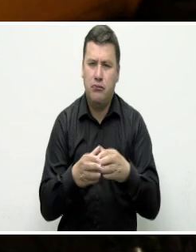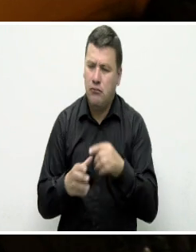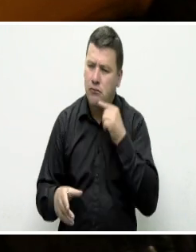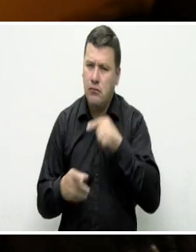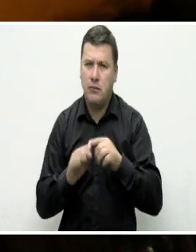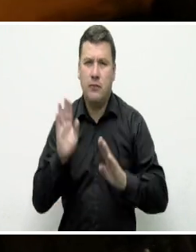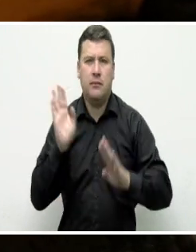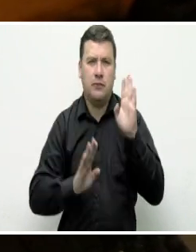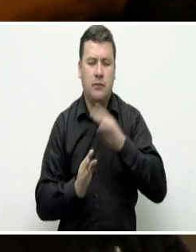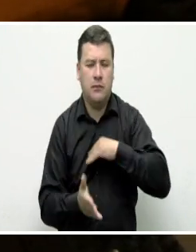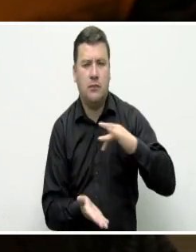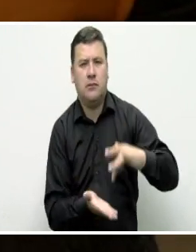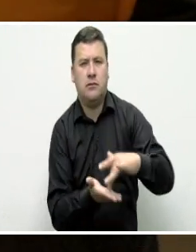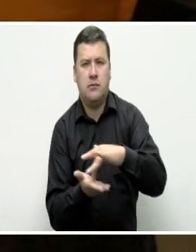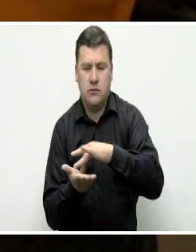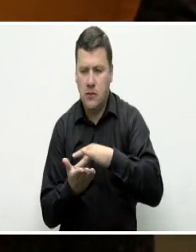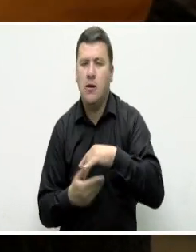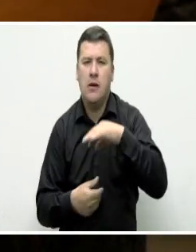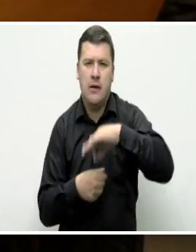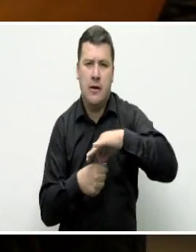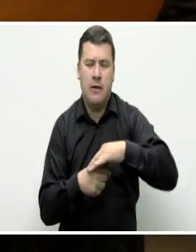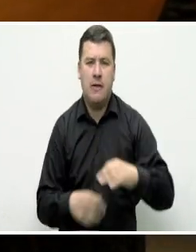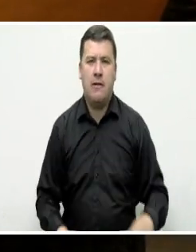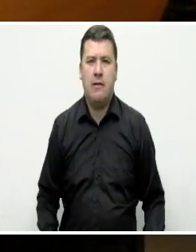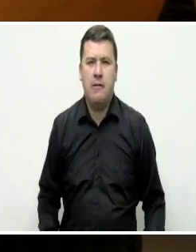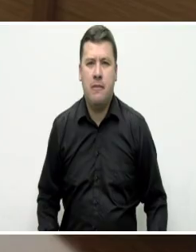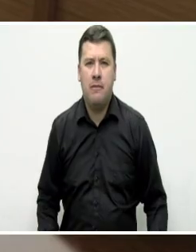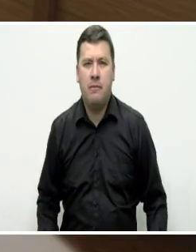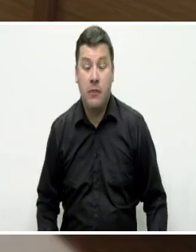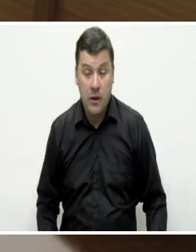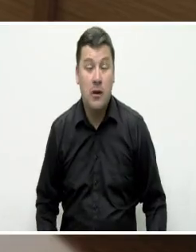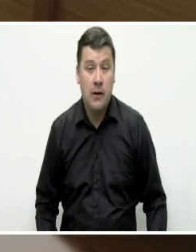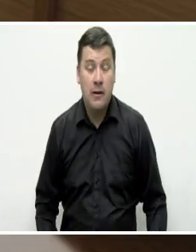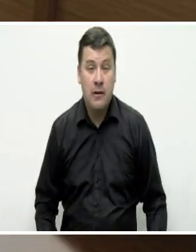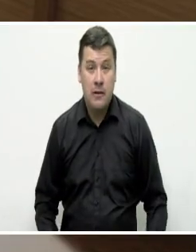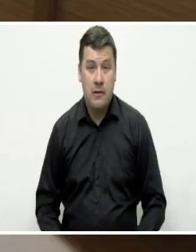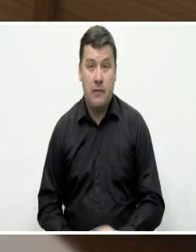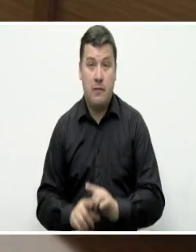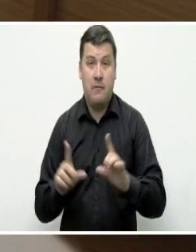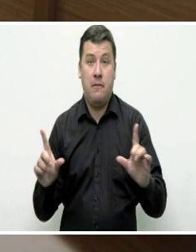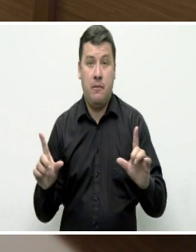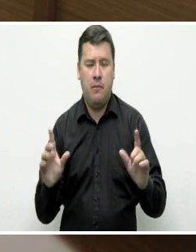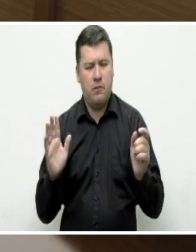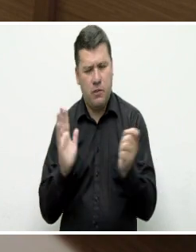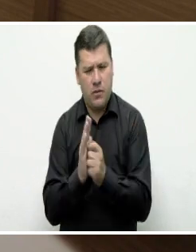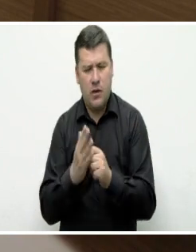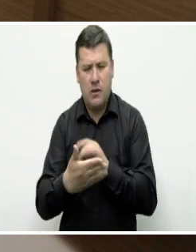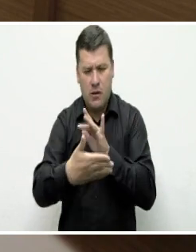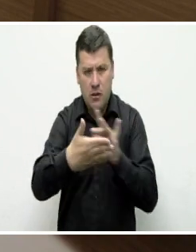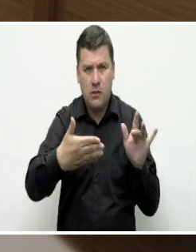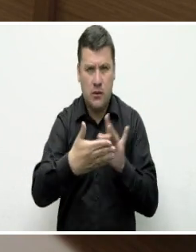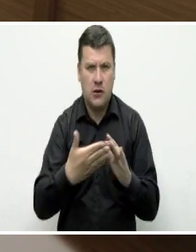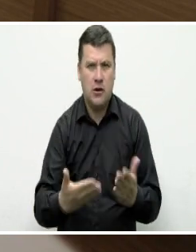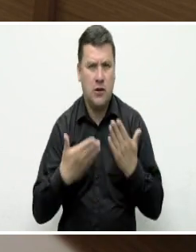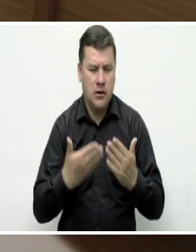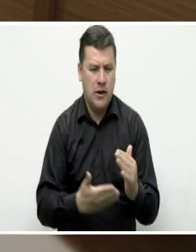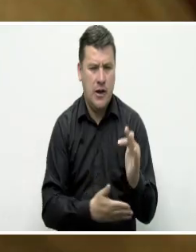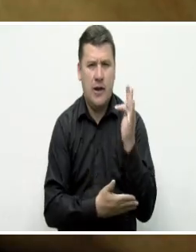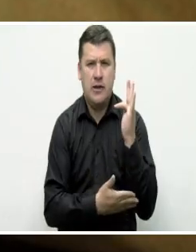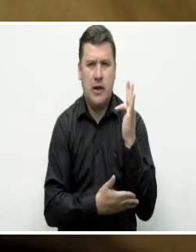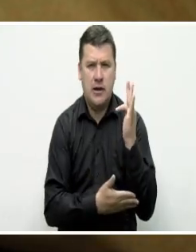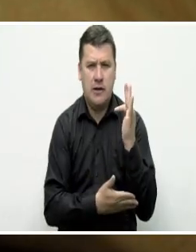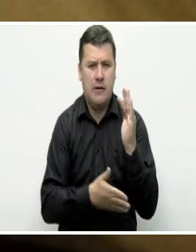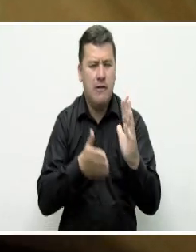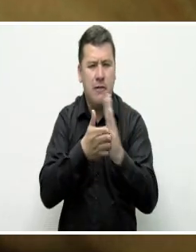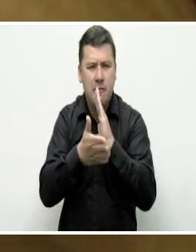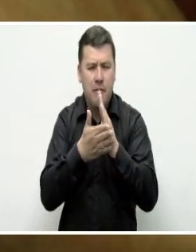los candidatos que participaron en la contienda electoral. La plataforma contó además con un aplicativo que permitía a los testigos informar